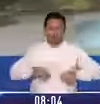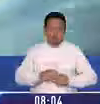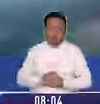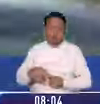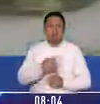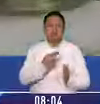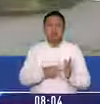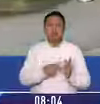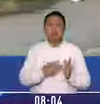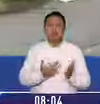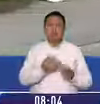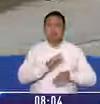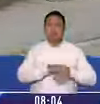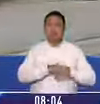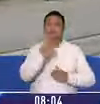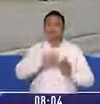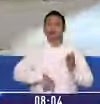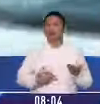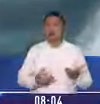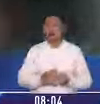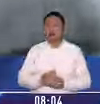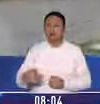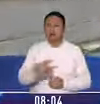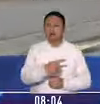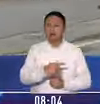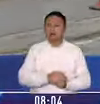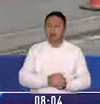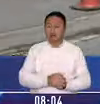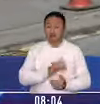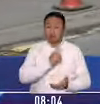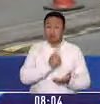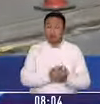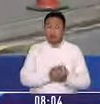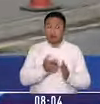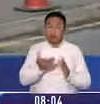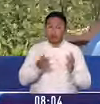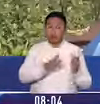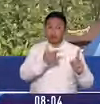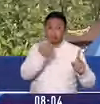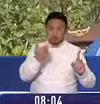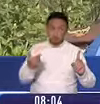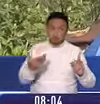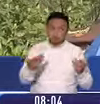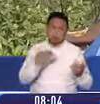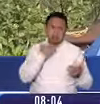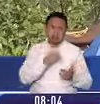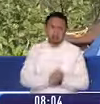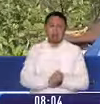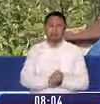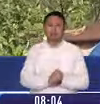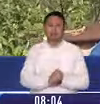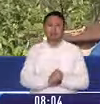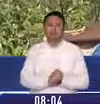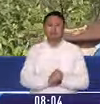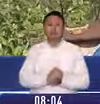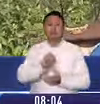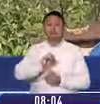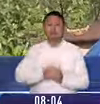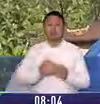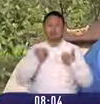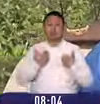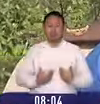para determinar las causas del deceso y descubrir si se trató o no de una muerte violenta se constata de un de